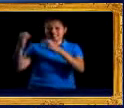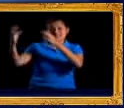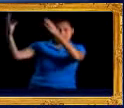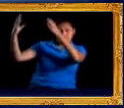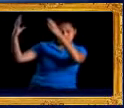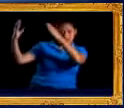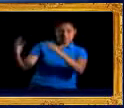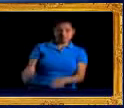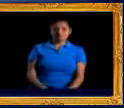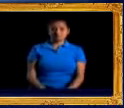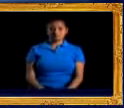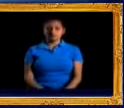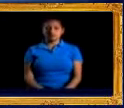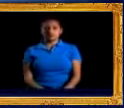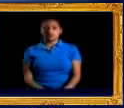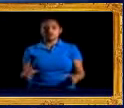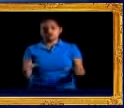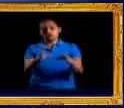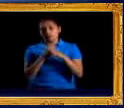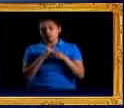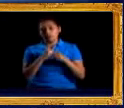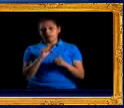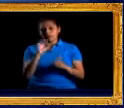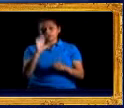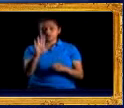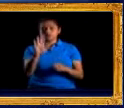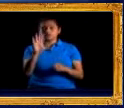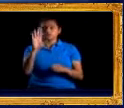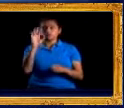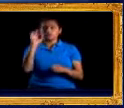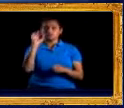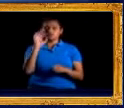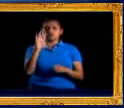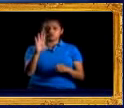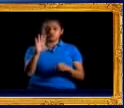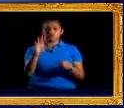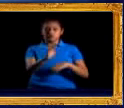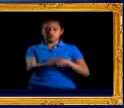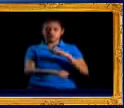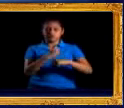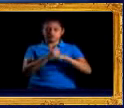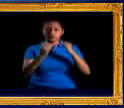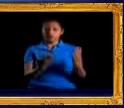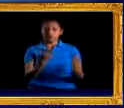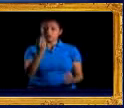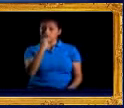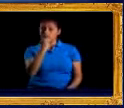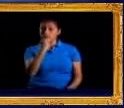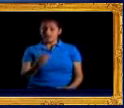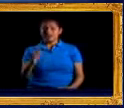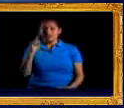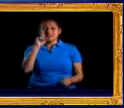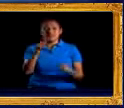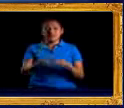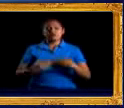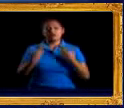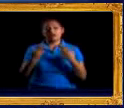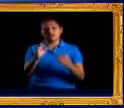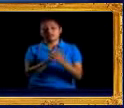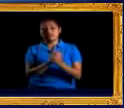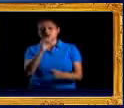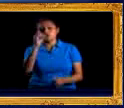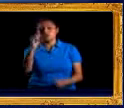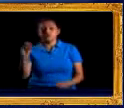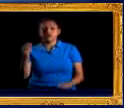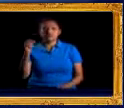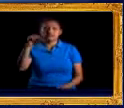sabiduría. Tomó pues de su fruto y comió, y también dio a su marido que estaba